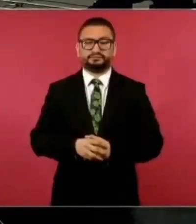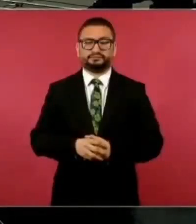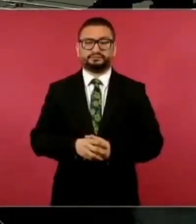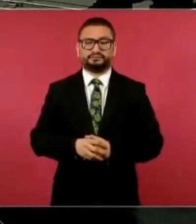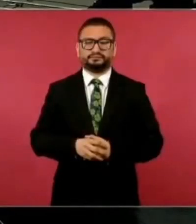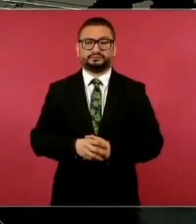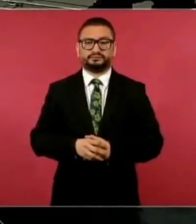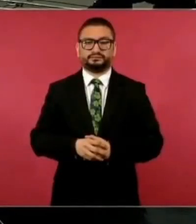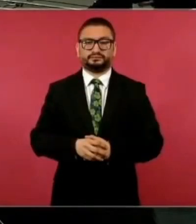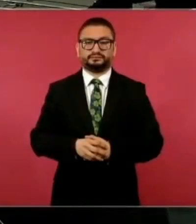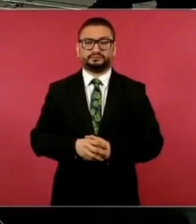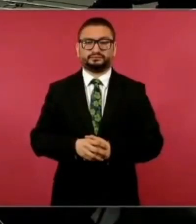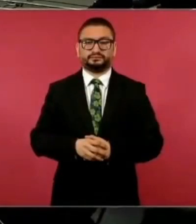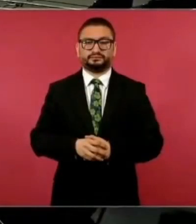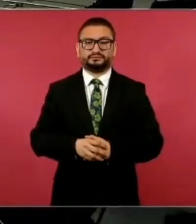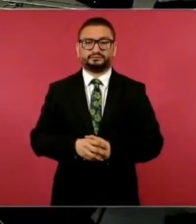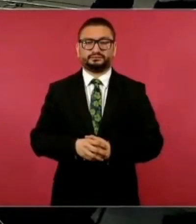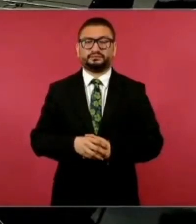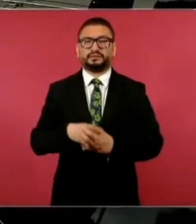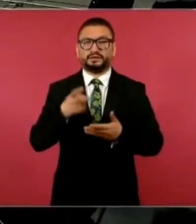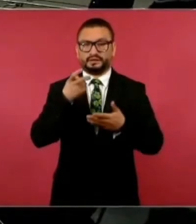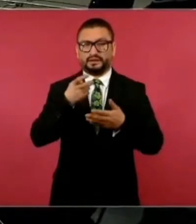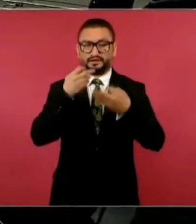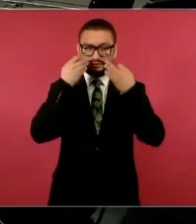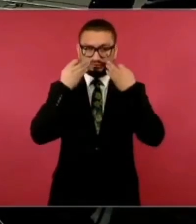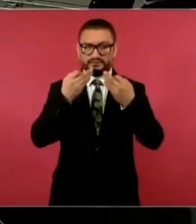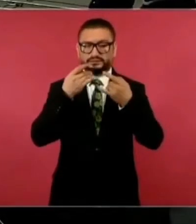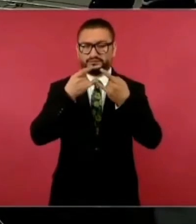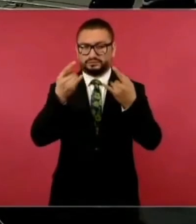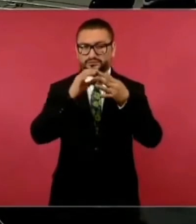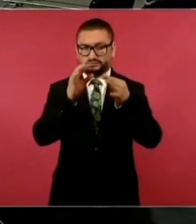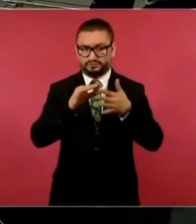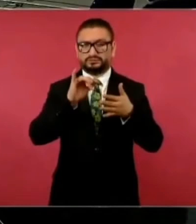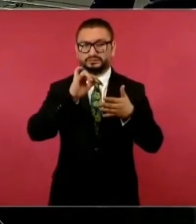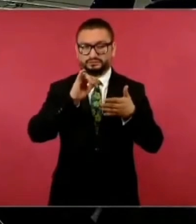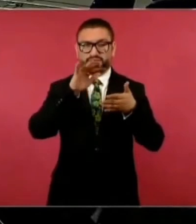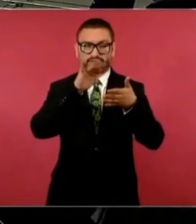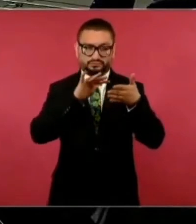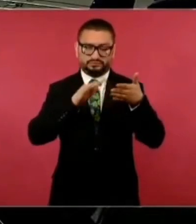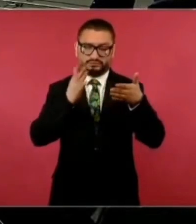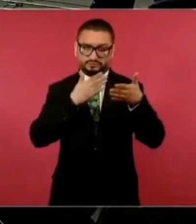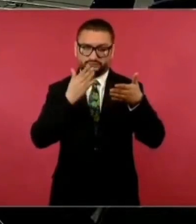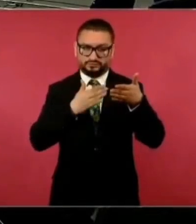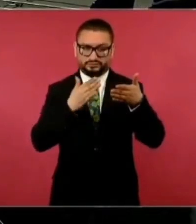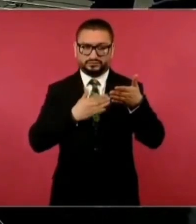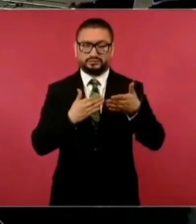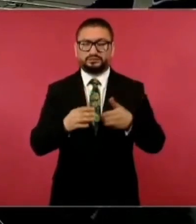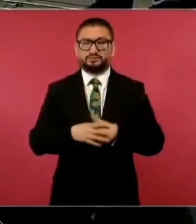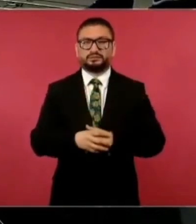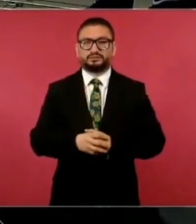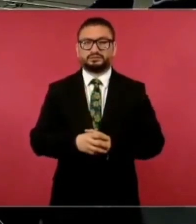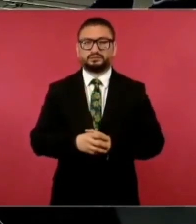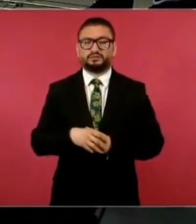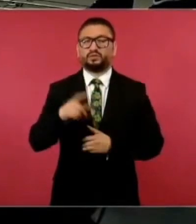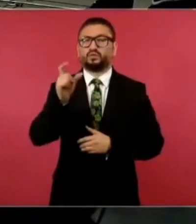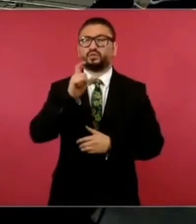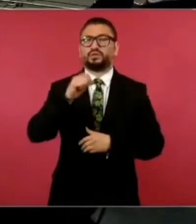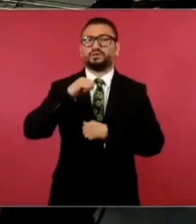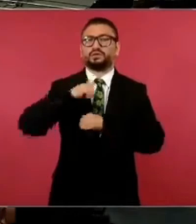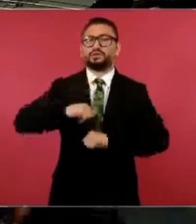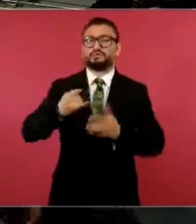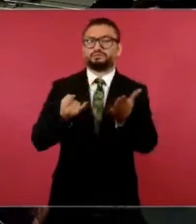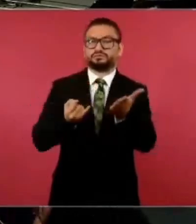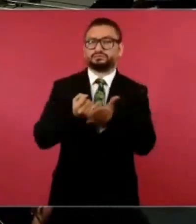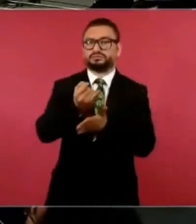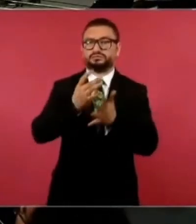Ese es el testimonio de Anabel. Sí, síguele. Es ya lo que la autoridad decide.